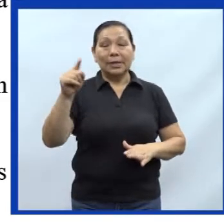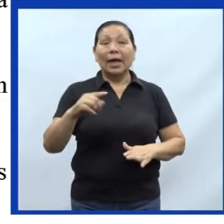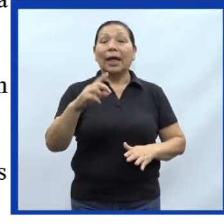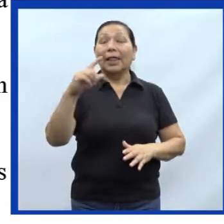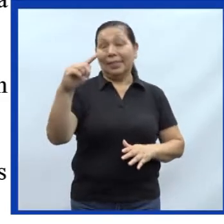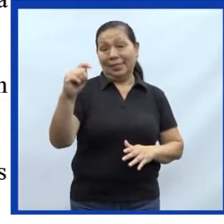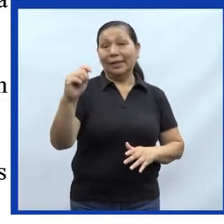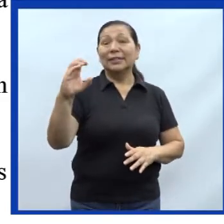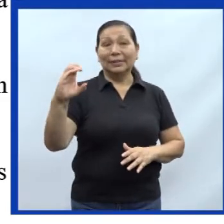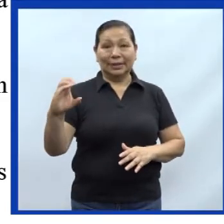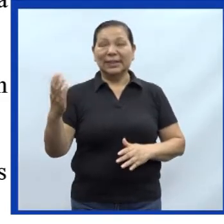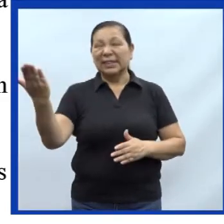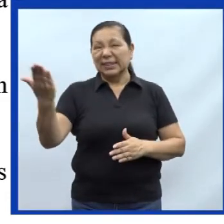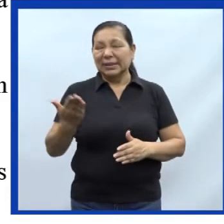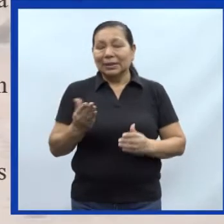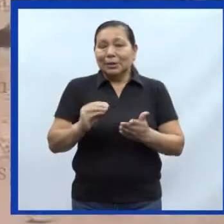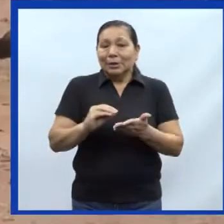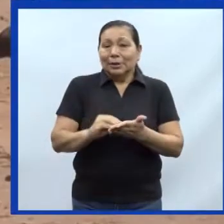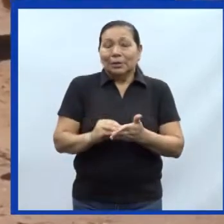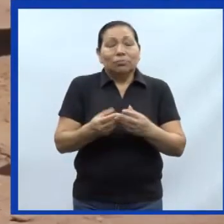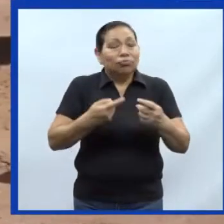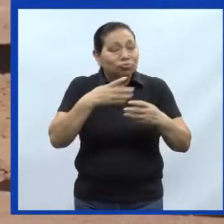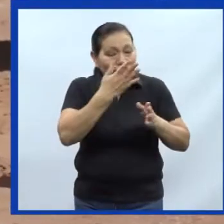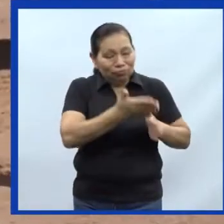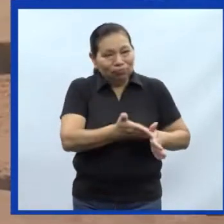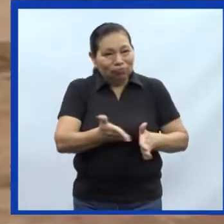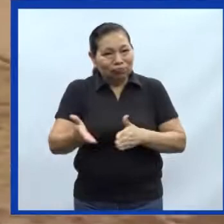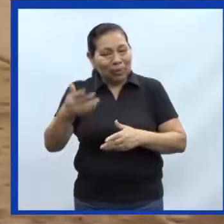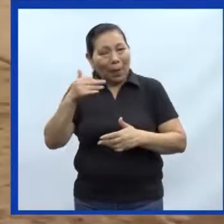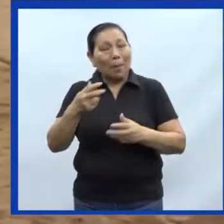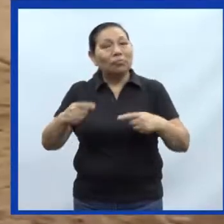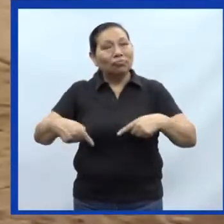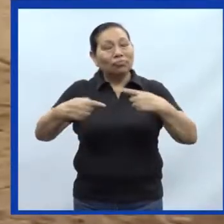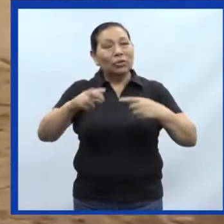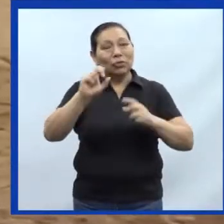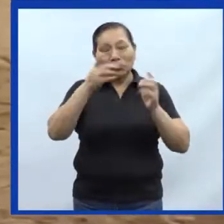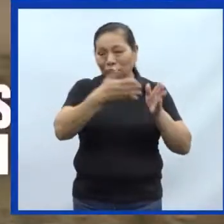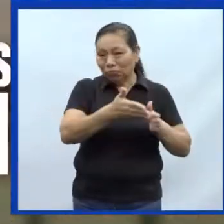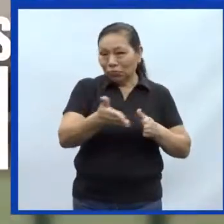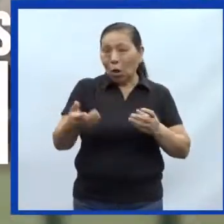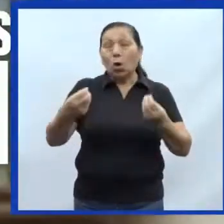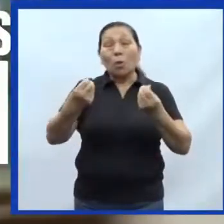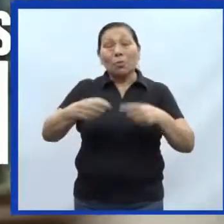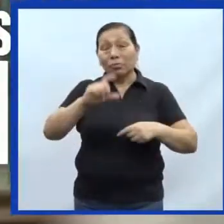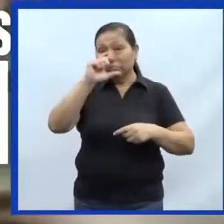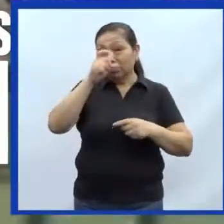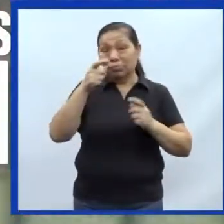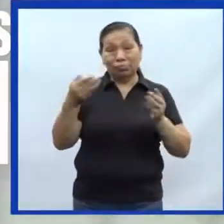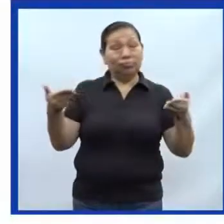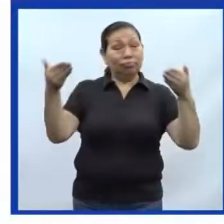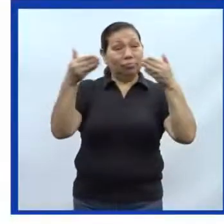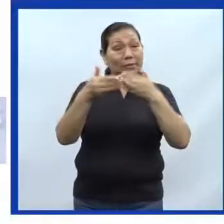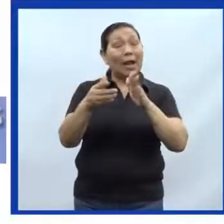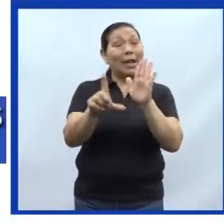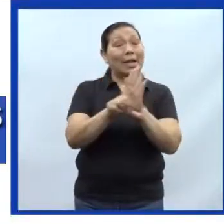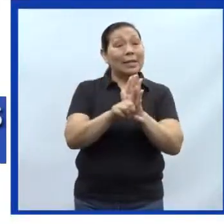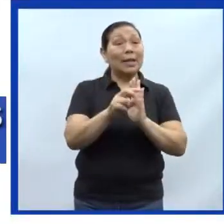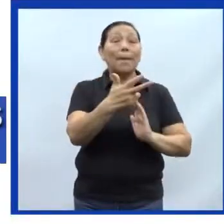PI/TC, que cuestionaba la excepción de las corridas de toros, peleas de toros y peleas de gallos de la